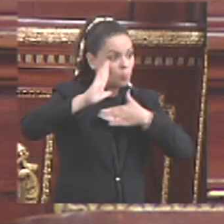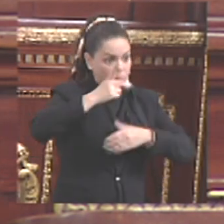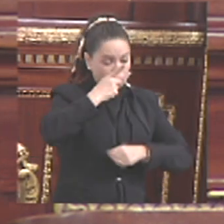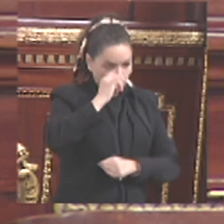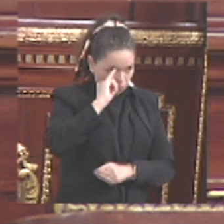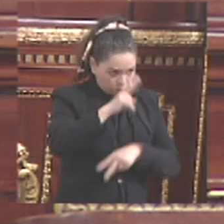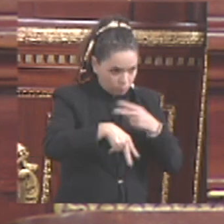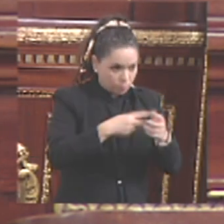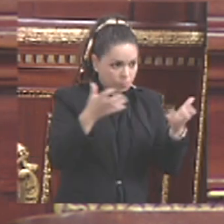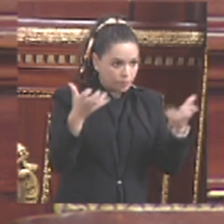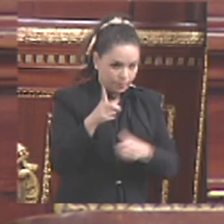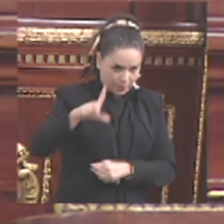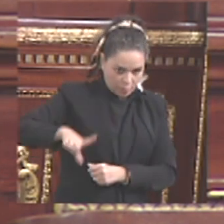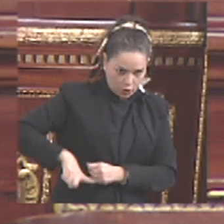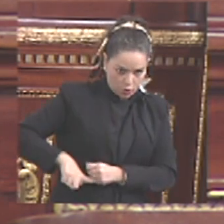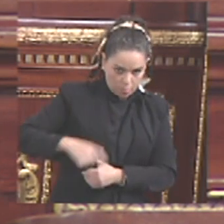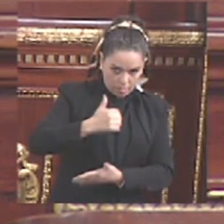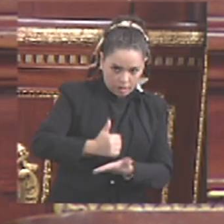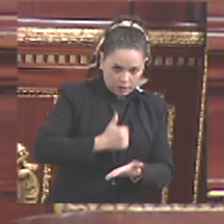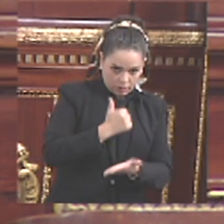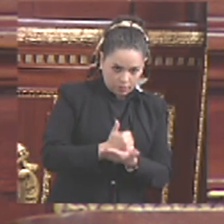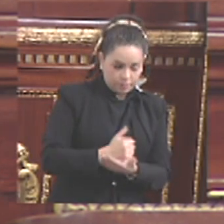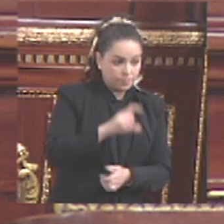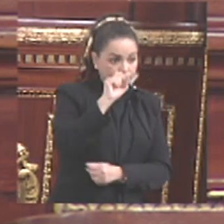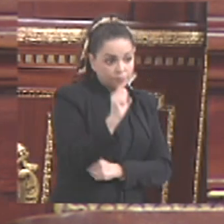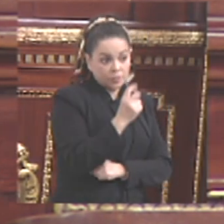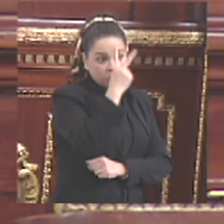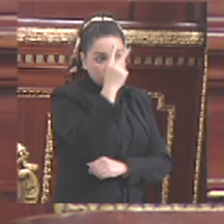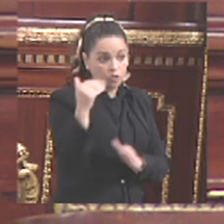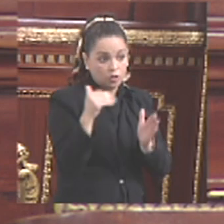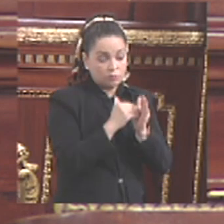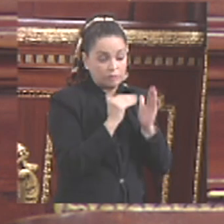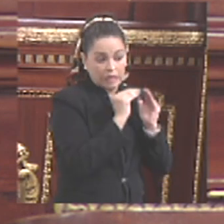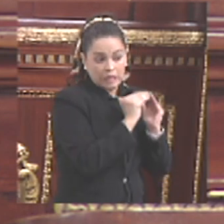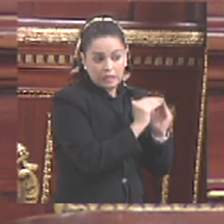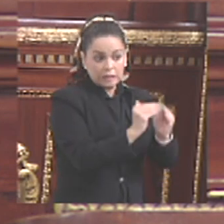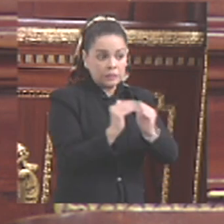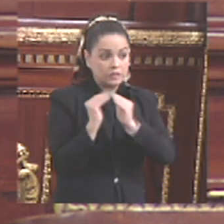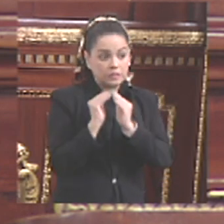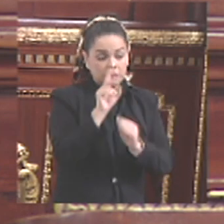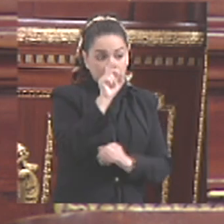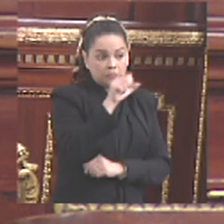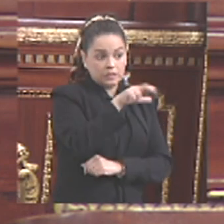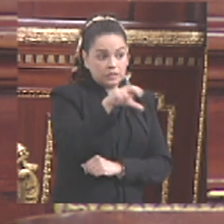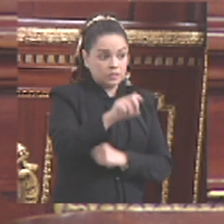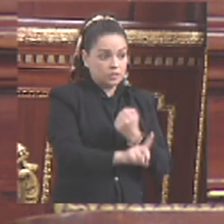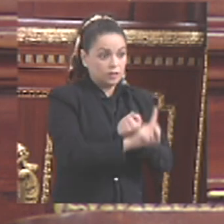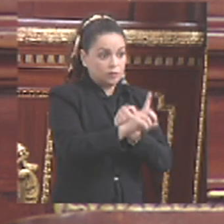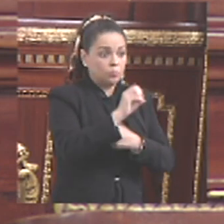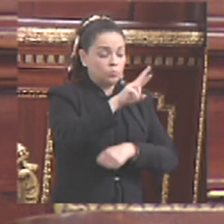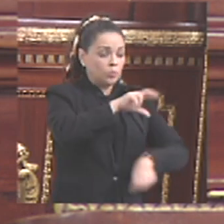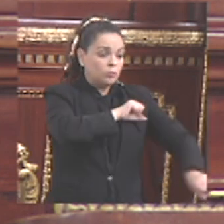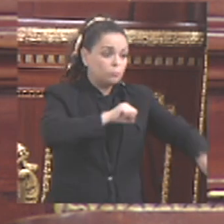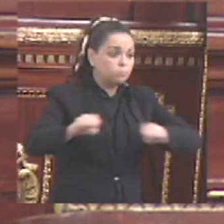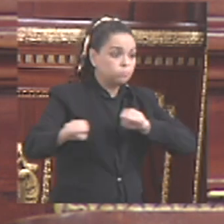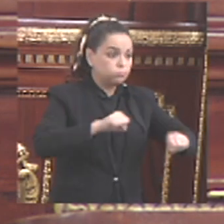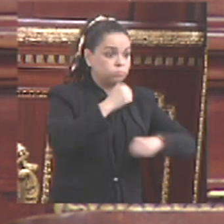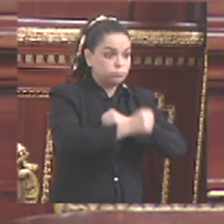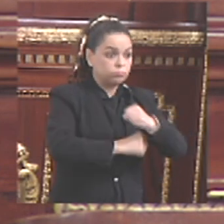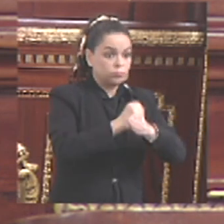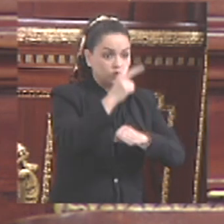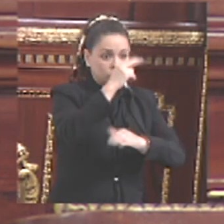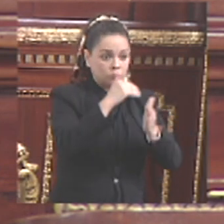los 22,000 hogares afectados por el sismo del 2017, alrededor de 20,000 han